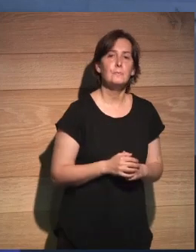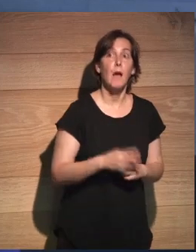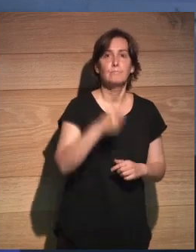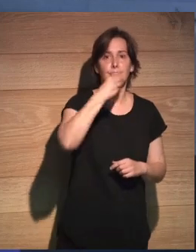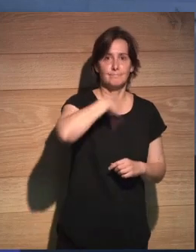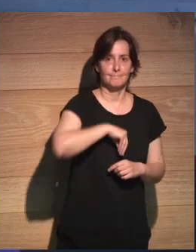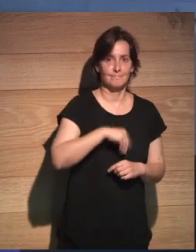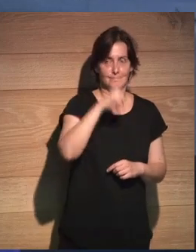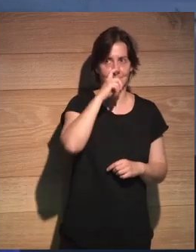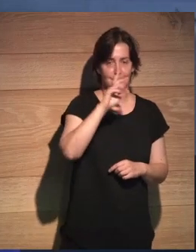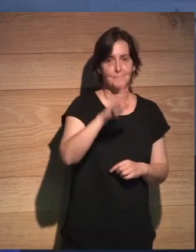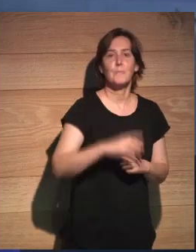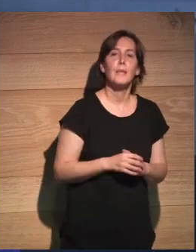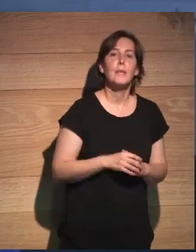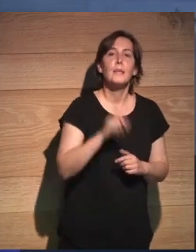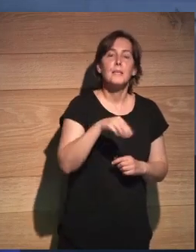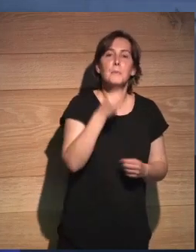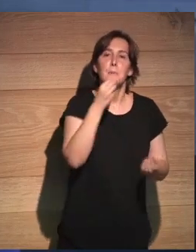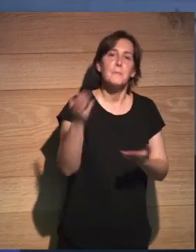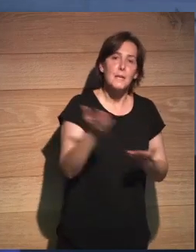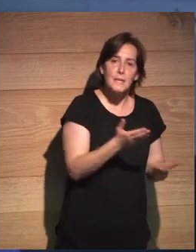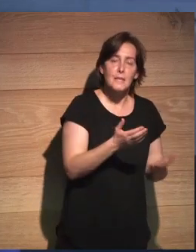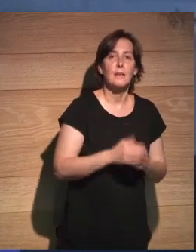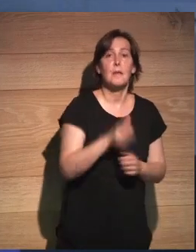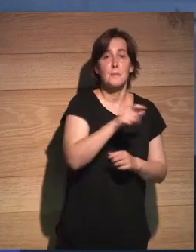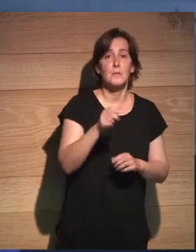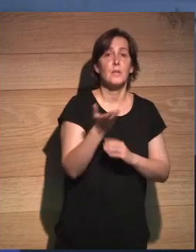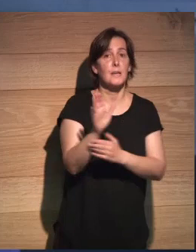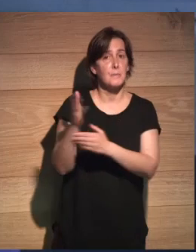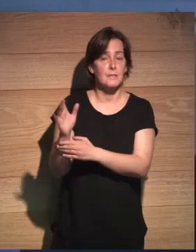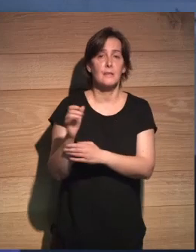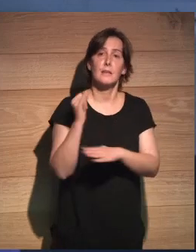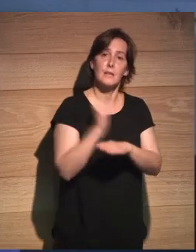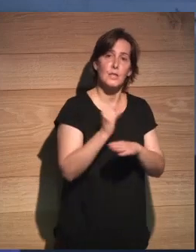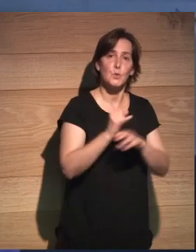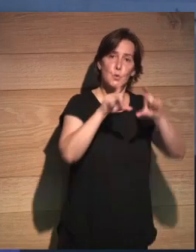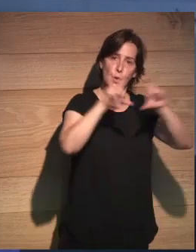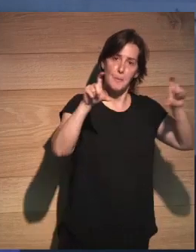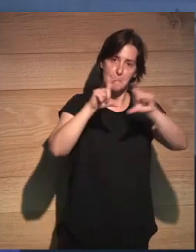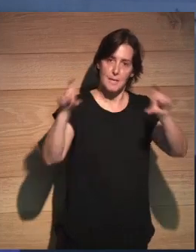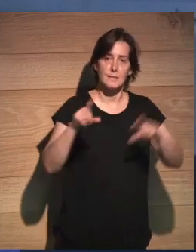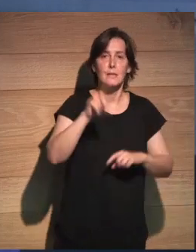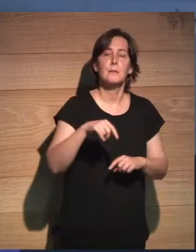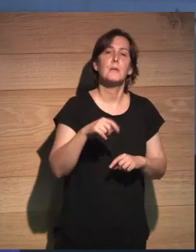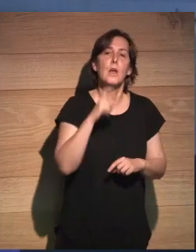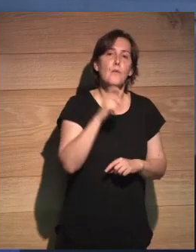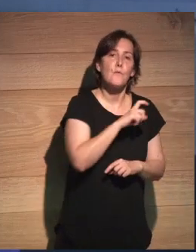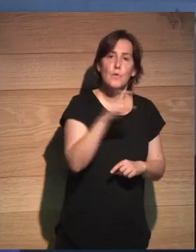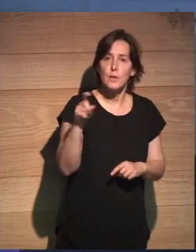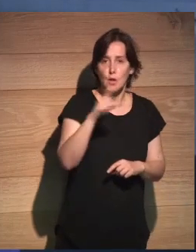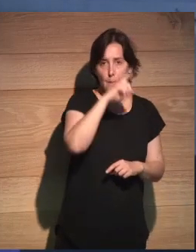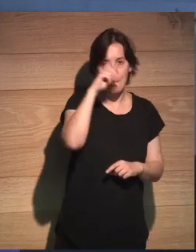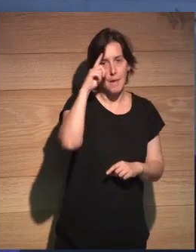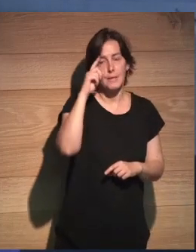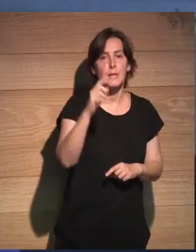Se me olvidaba darle también la bienvenida a los representantes del Instituto de Empresa y de la Fundación Madrid